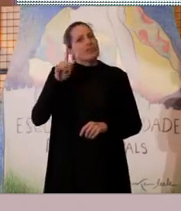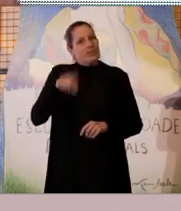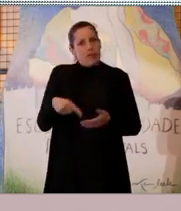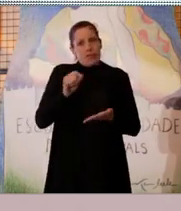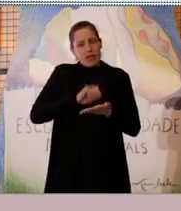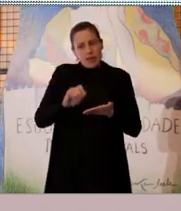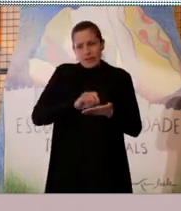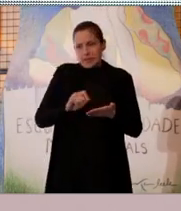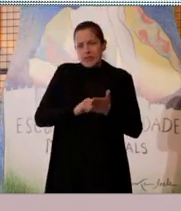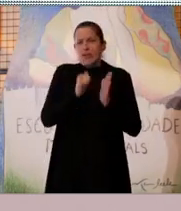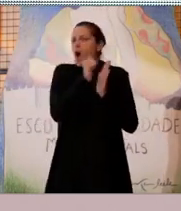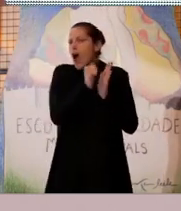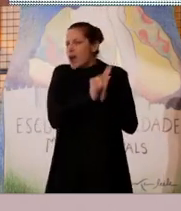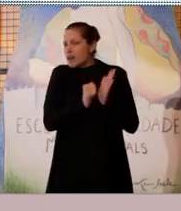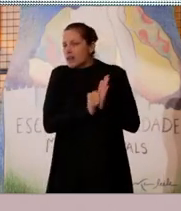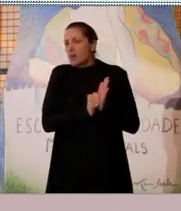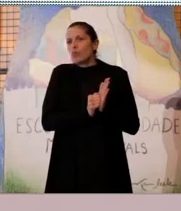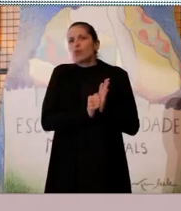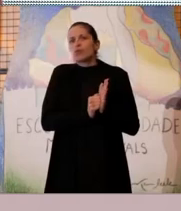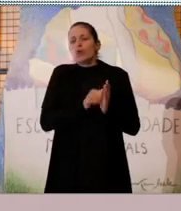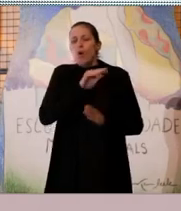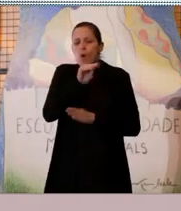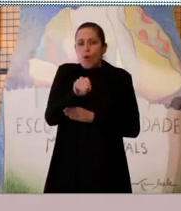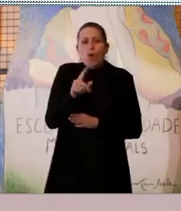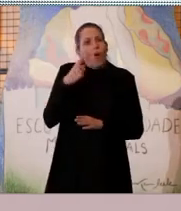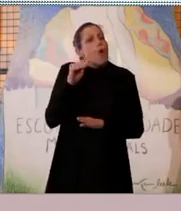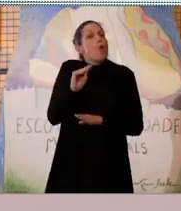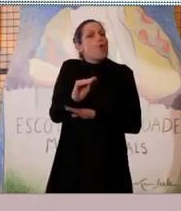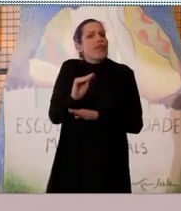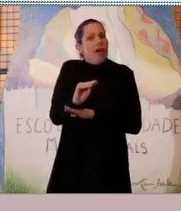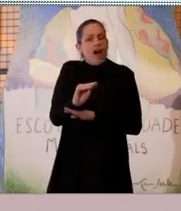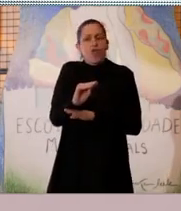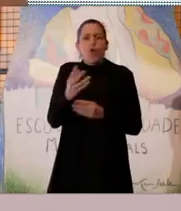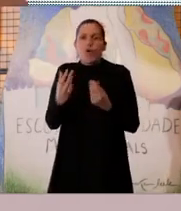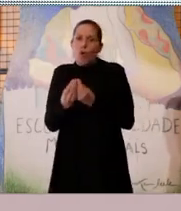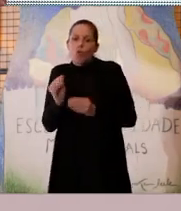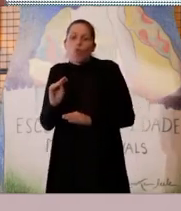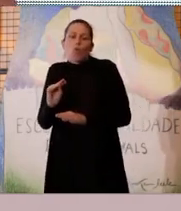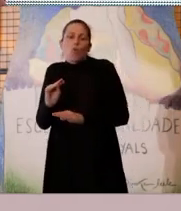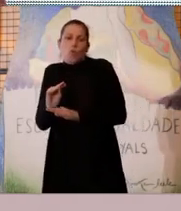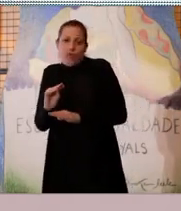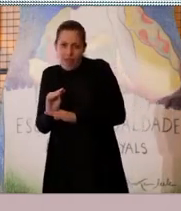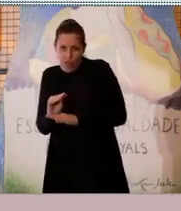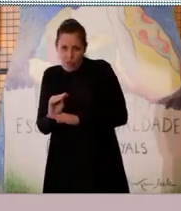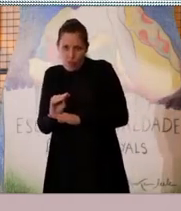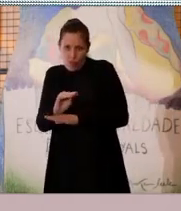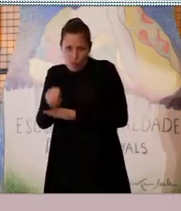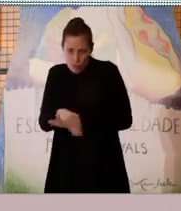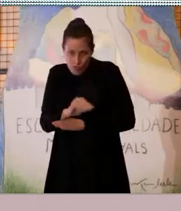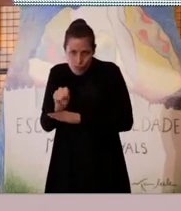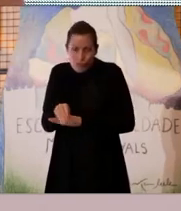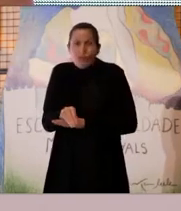un artículo muy tal sobre cuidado con el cuidado etcétera etcétera dicho esto O sea que comparto plenamente seguramente